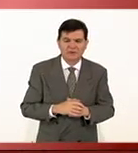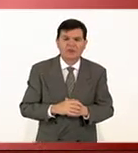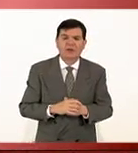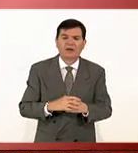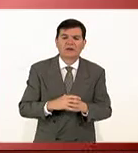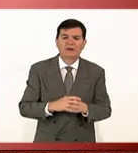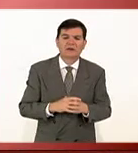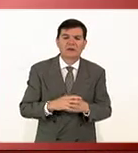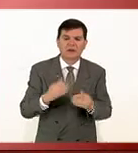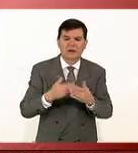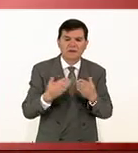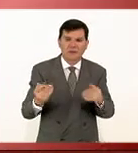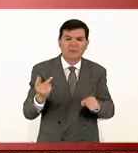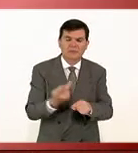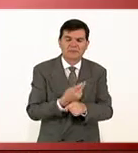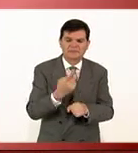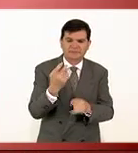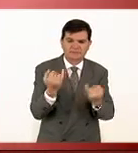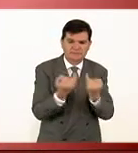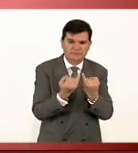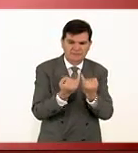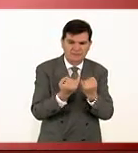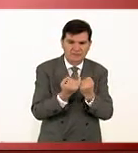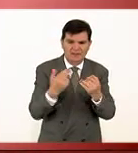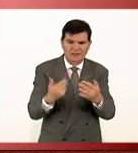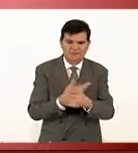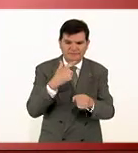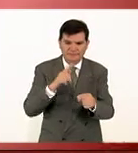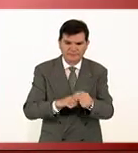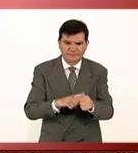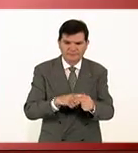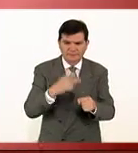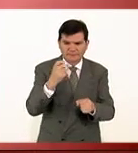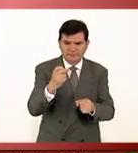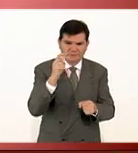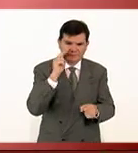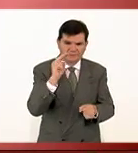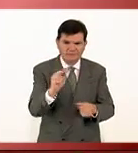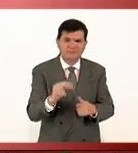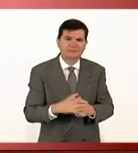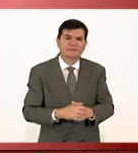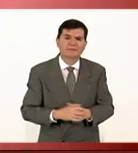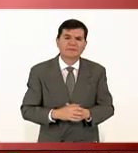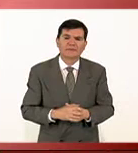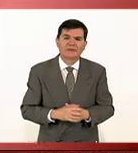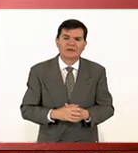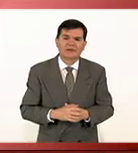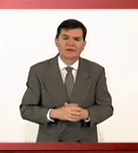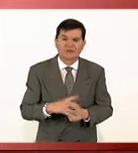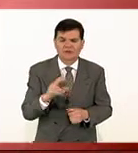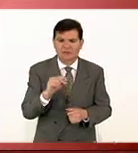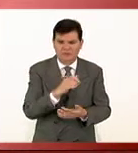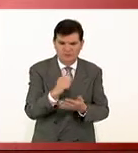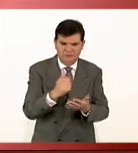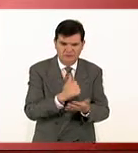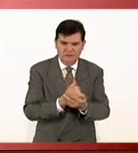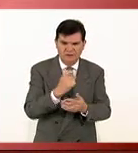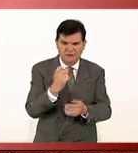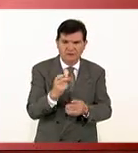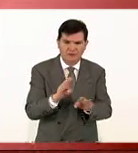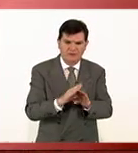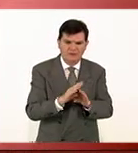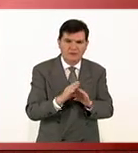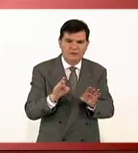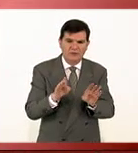que tenemos, que es lo que está pasando también a nivel nacional y es lo que hemos observado, y no, digamos, la ciudad no es excepción, es